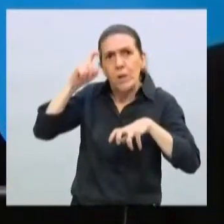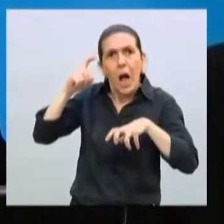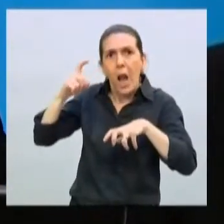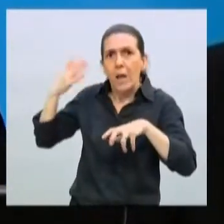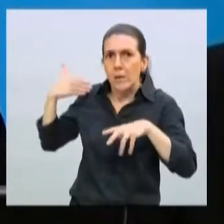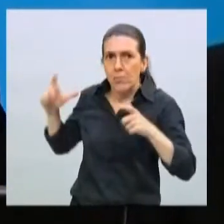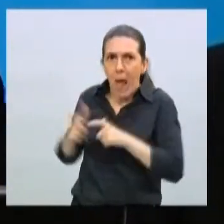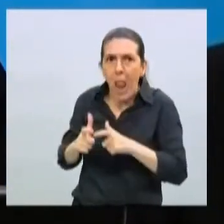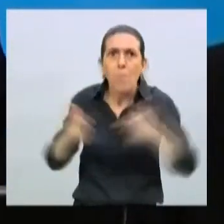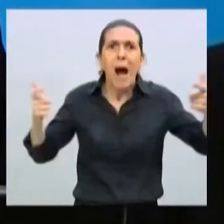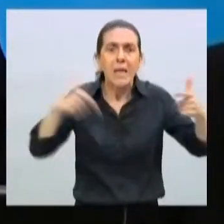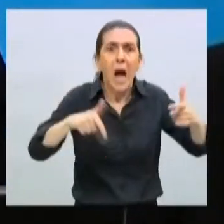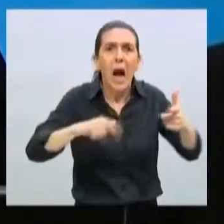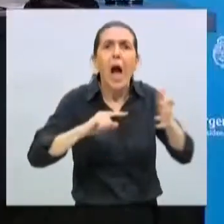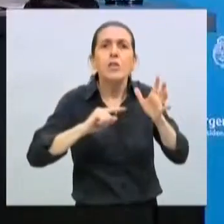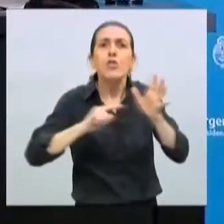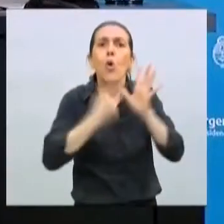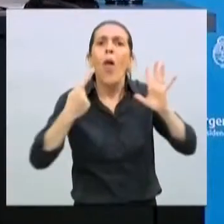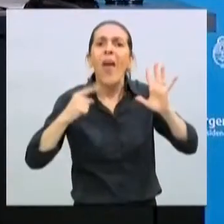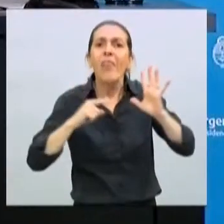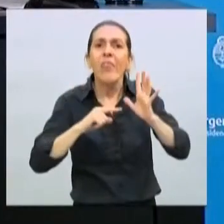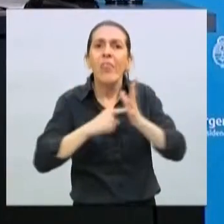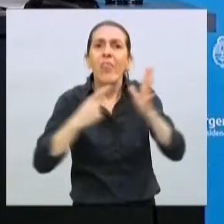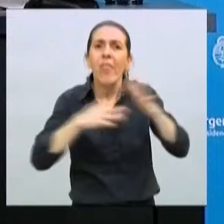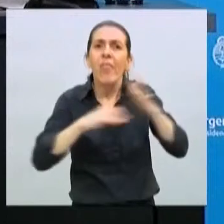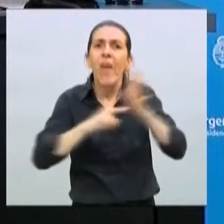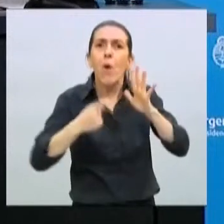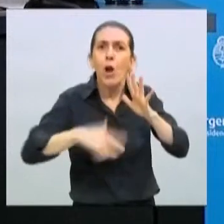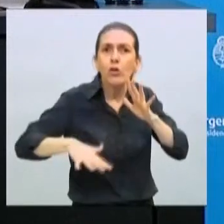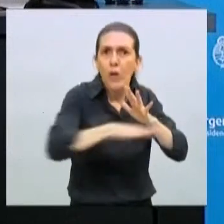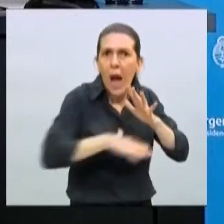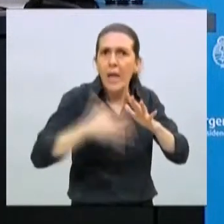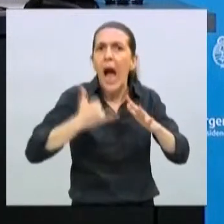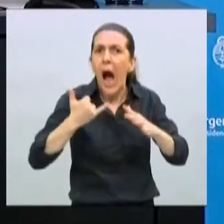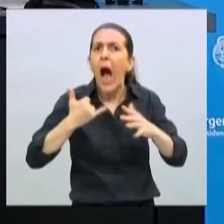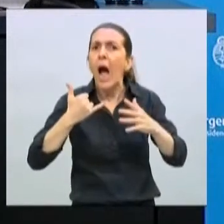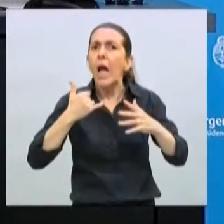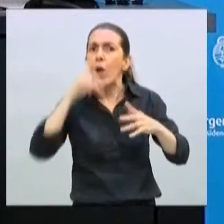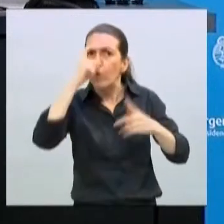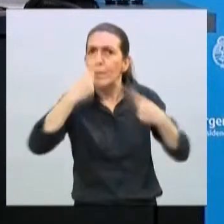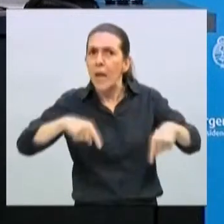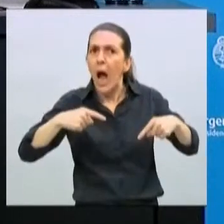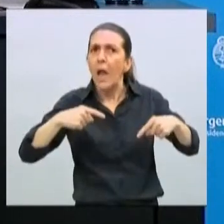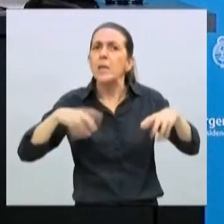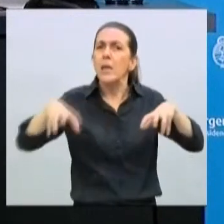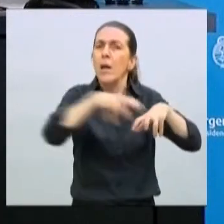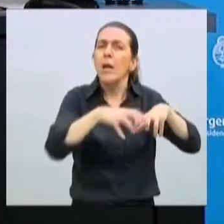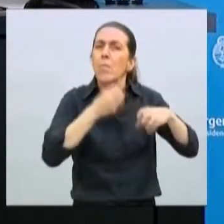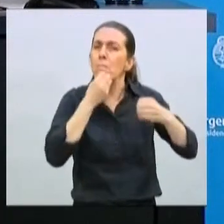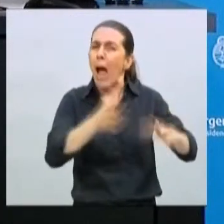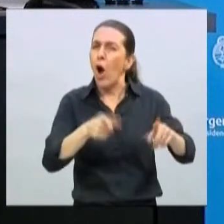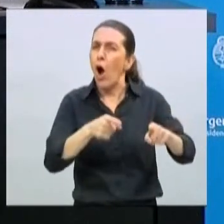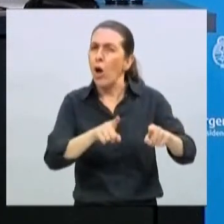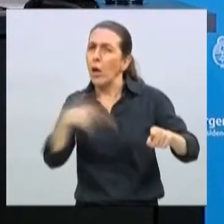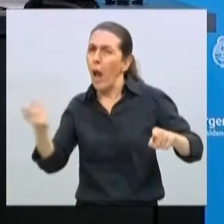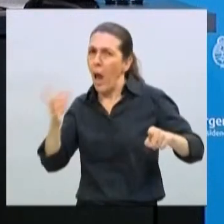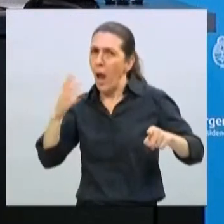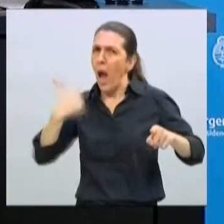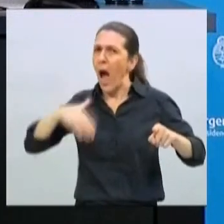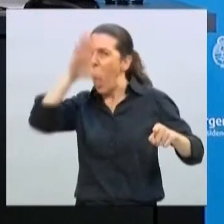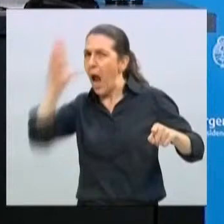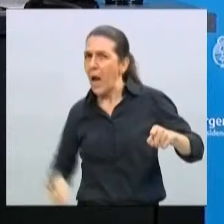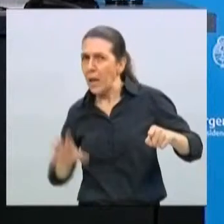Buenos Aires es enorme. La ciudad de Buenos Aires desde siempre tiene un sistema sanitario mejor armado, mejor llevado,